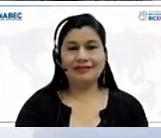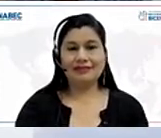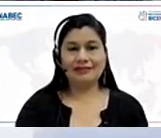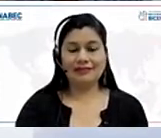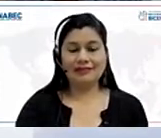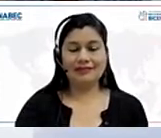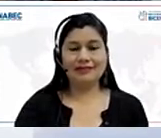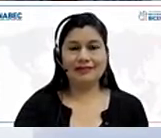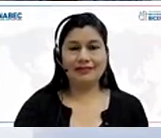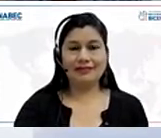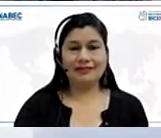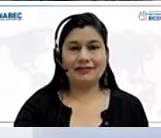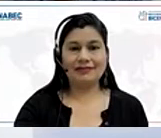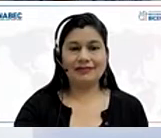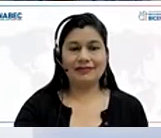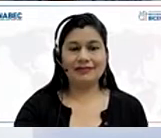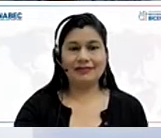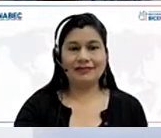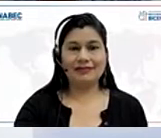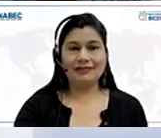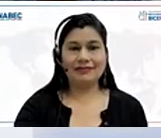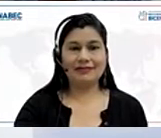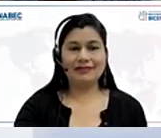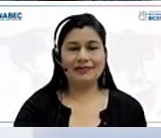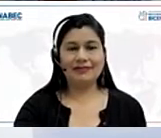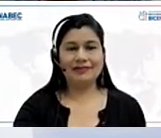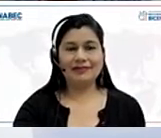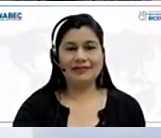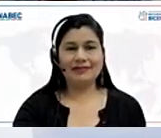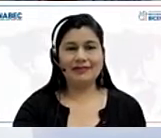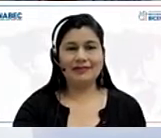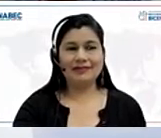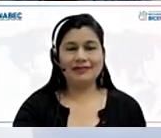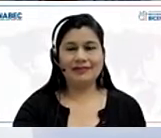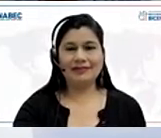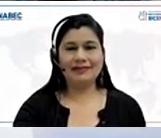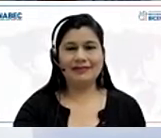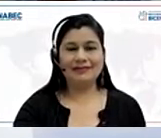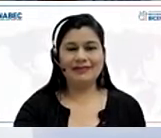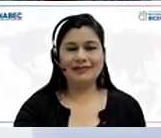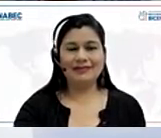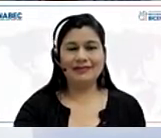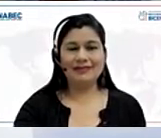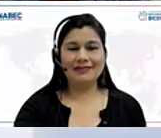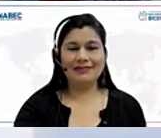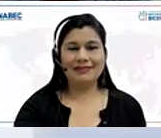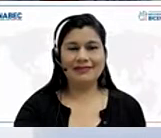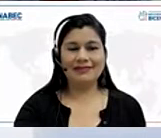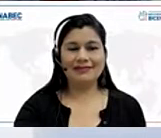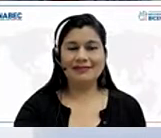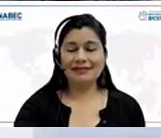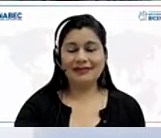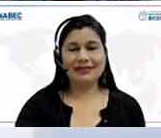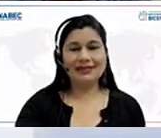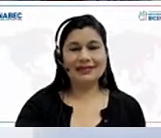¿no? O bueno, desarrollar alguna técnica en su respectiva área que pueda ser